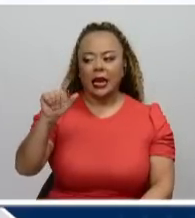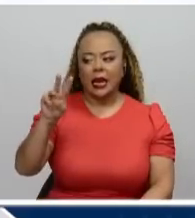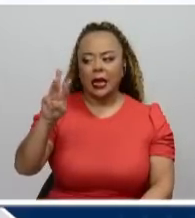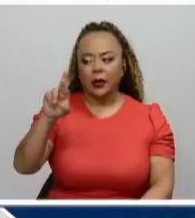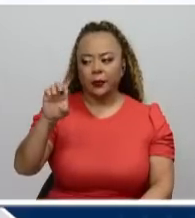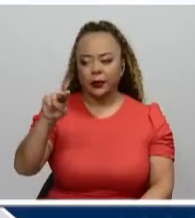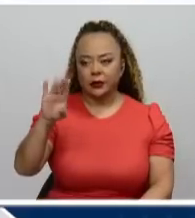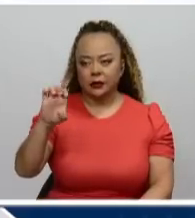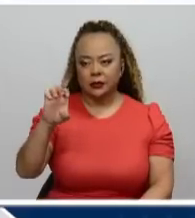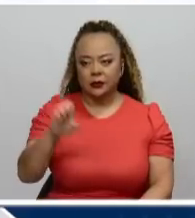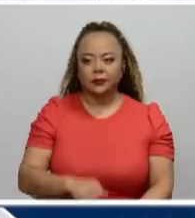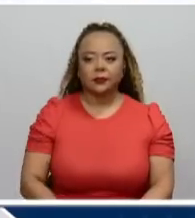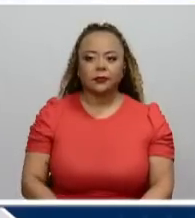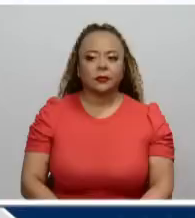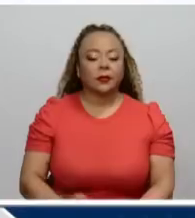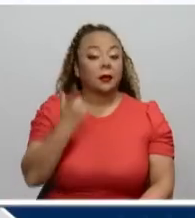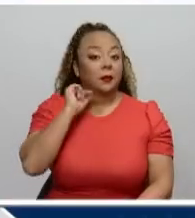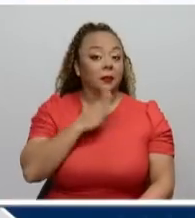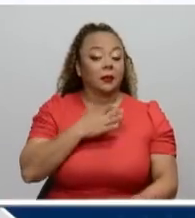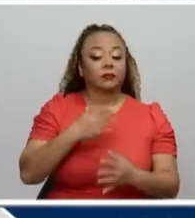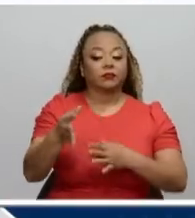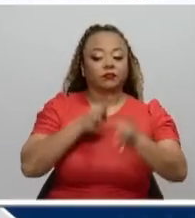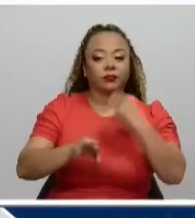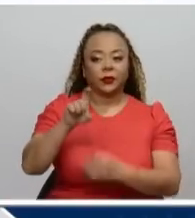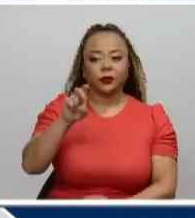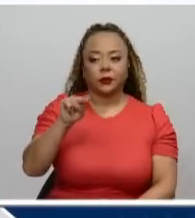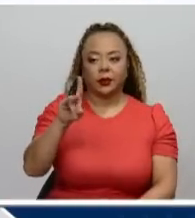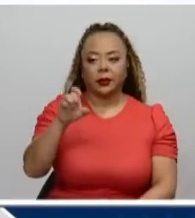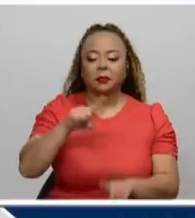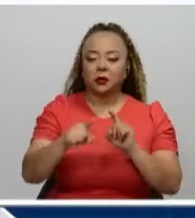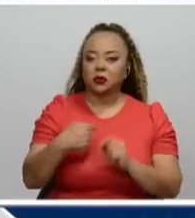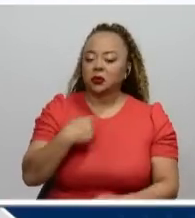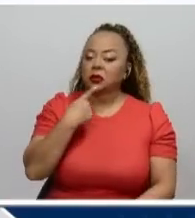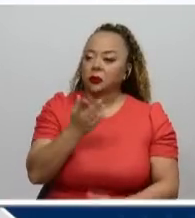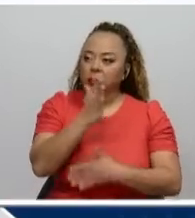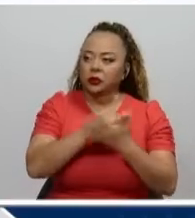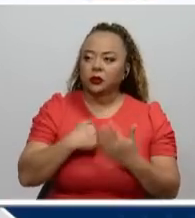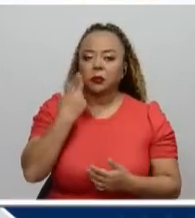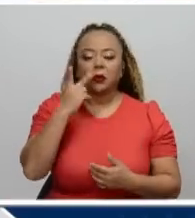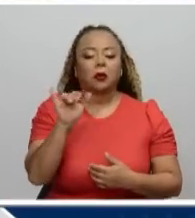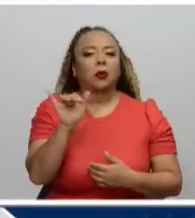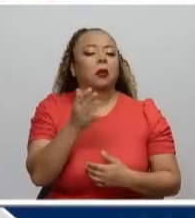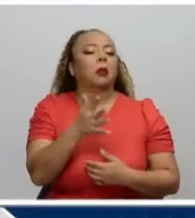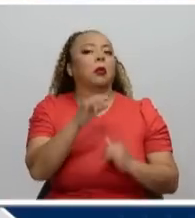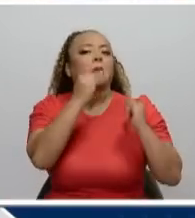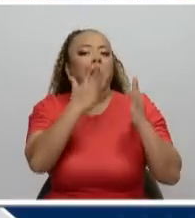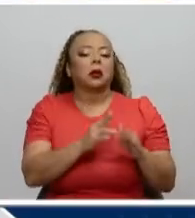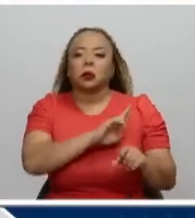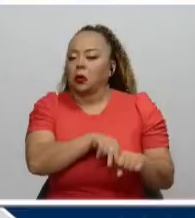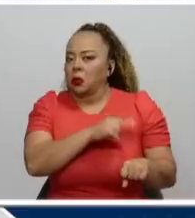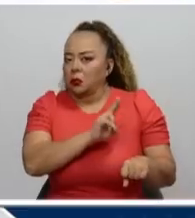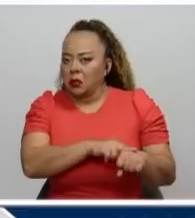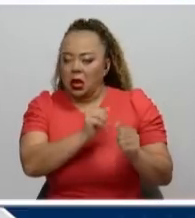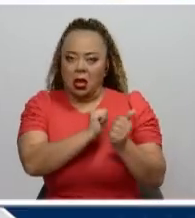le quitó a su bandera el puesto pero le voy a decir algo yo veía en la hora si lo veo con un jugador normal